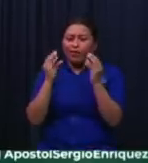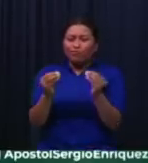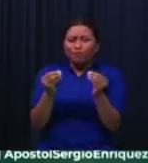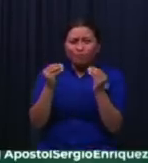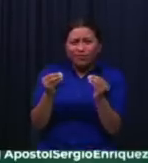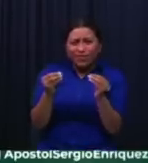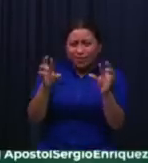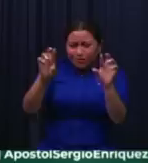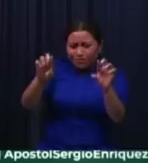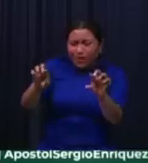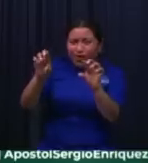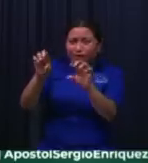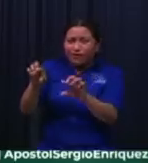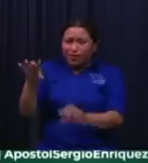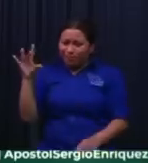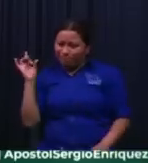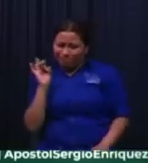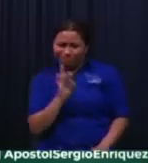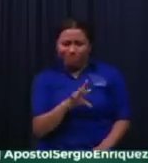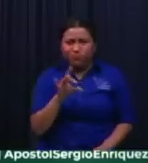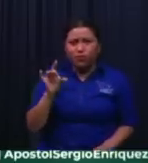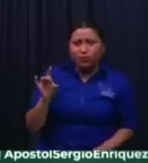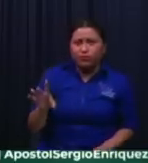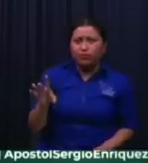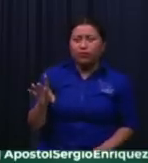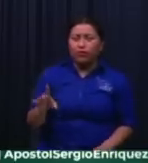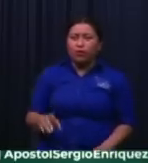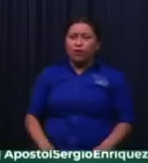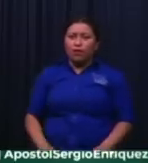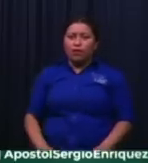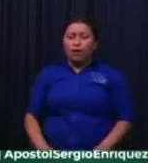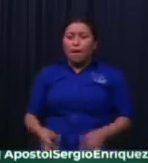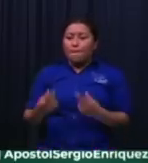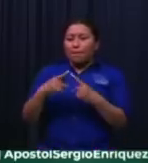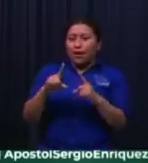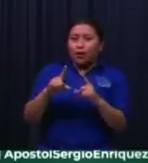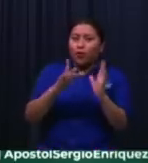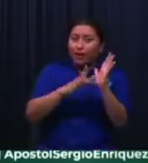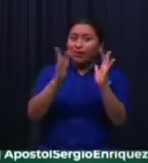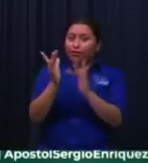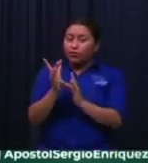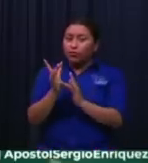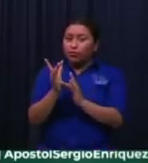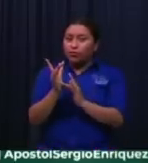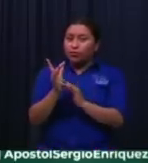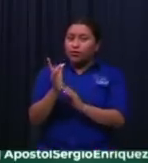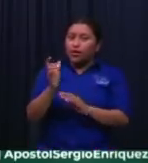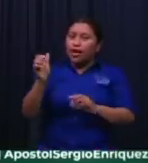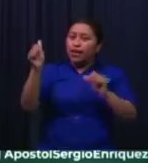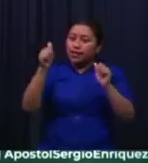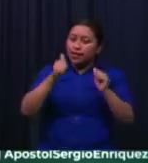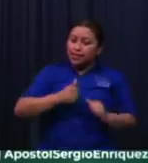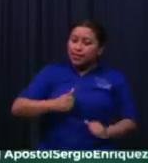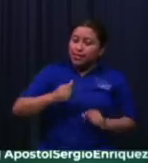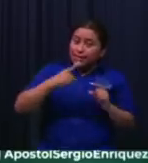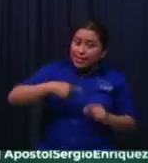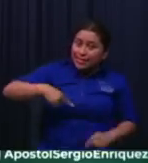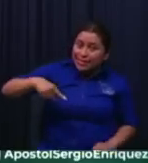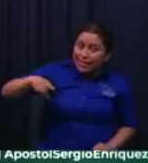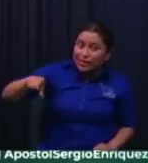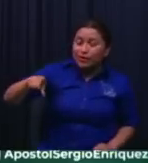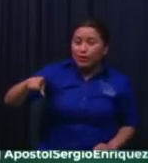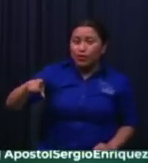lo hizo sufrir, pero Él siguió adelante. Por eso ustedes no deben rendirse